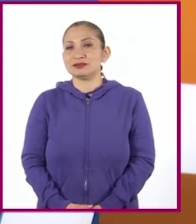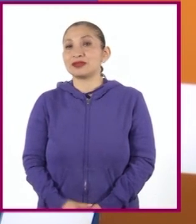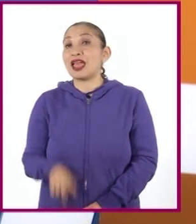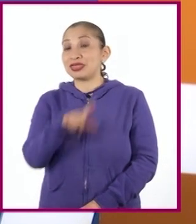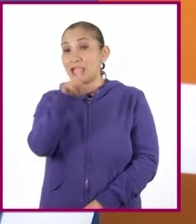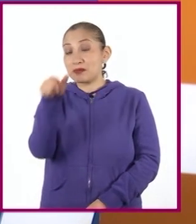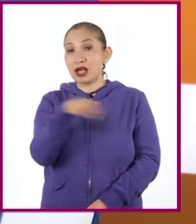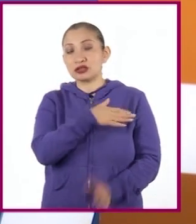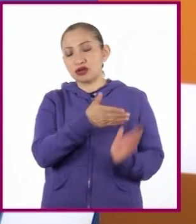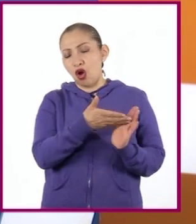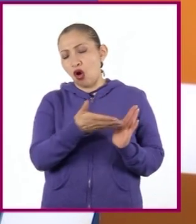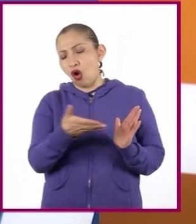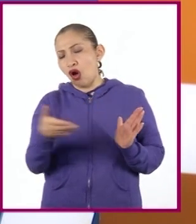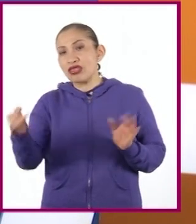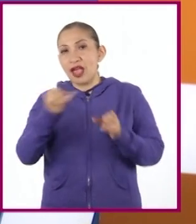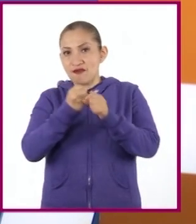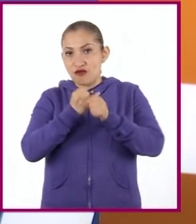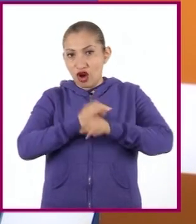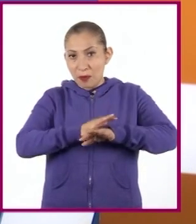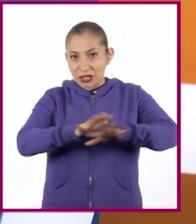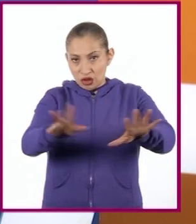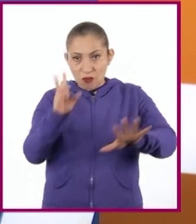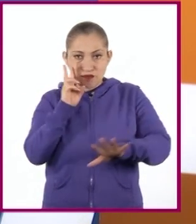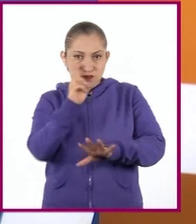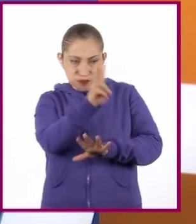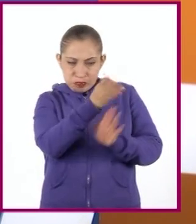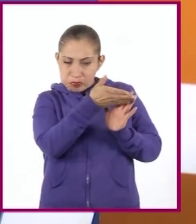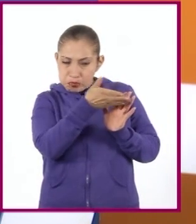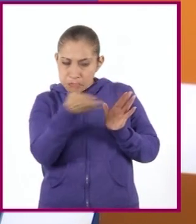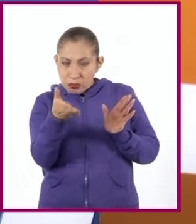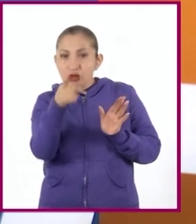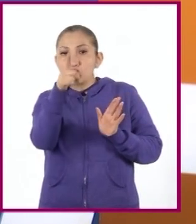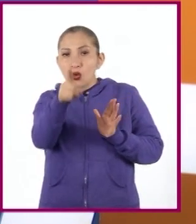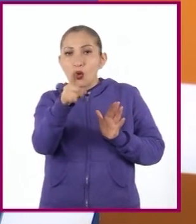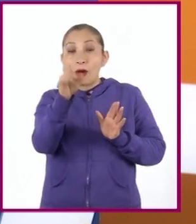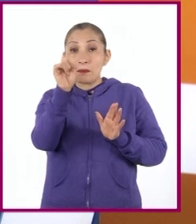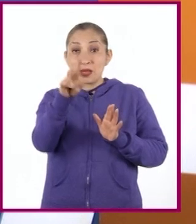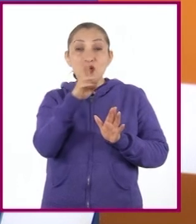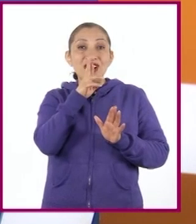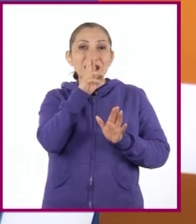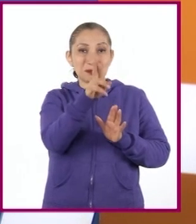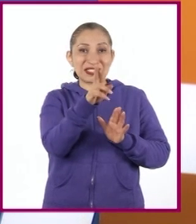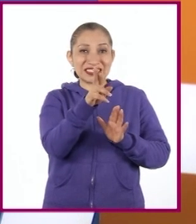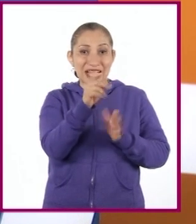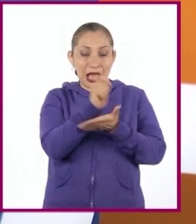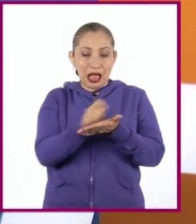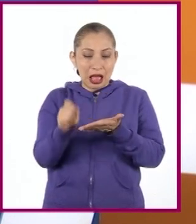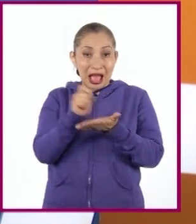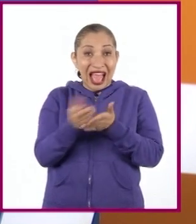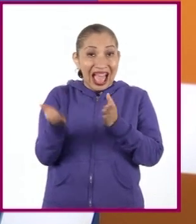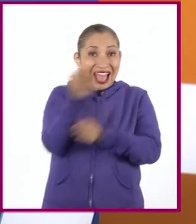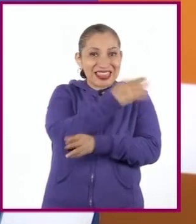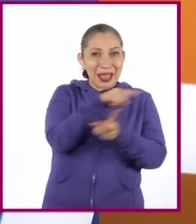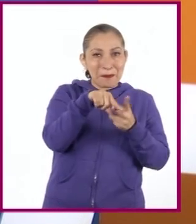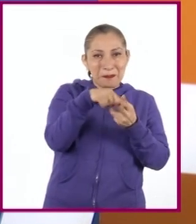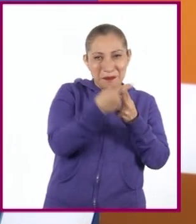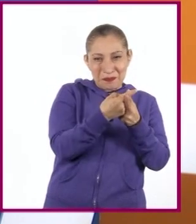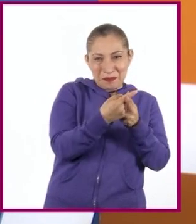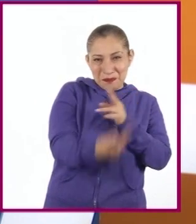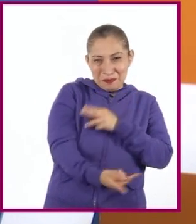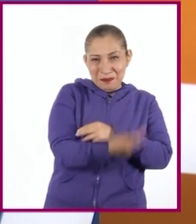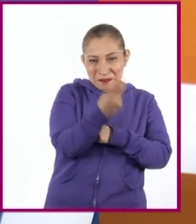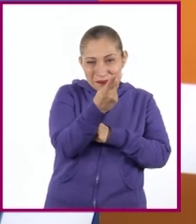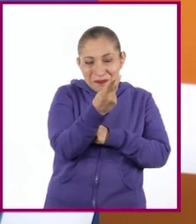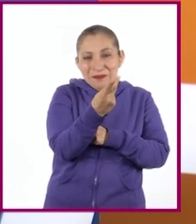Después de toda la información que hemos revisado, retomen las respuestas que escribieron a las preguntas